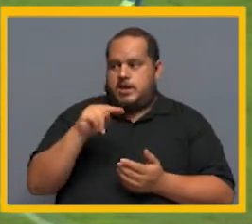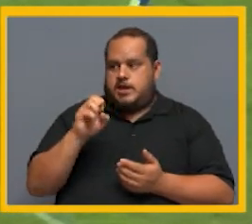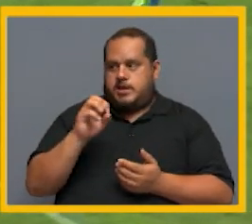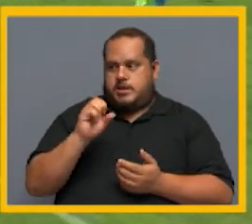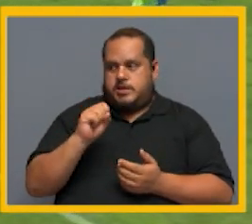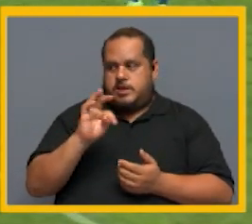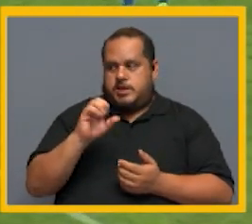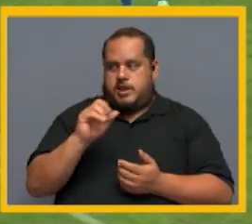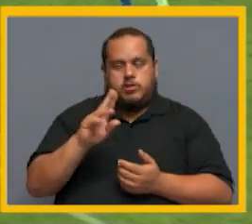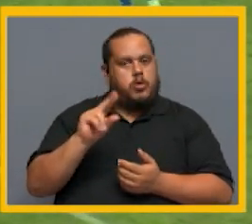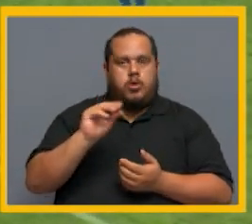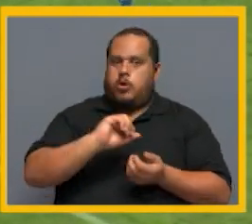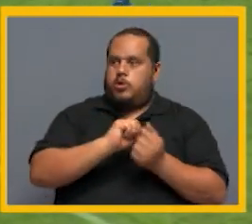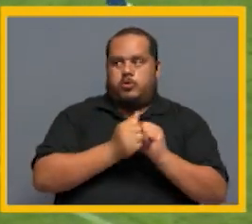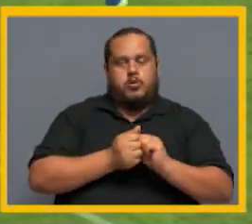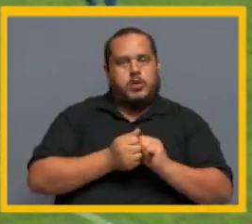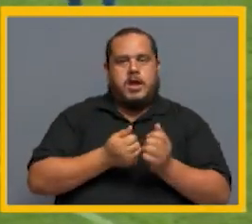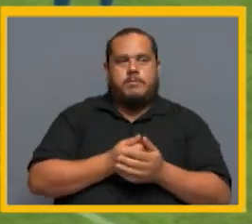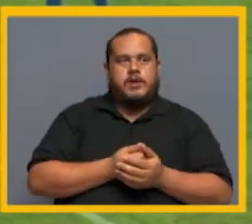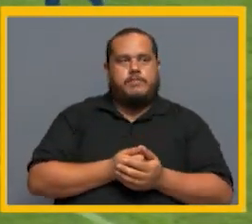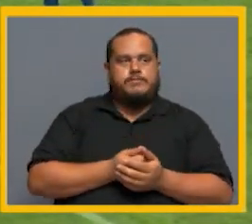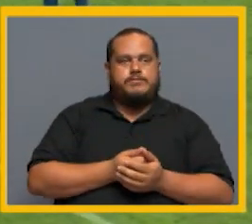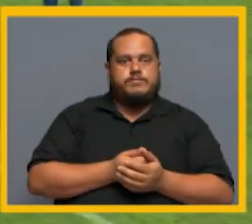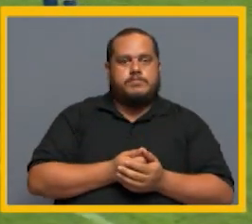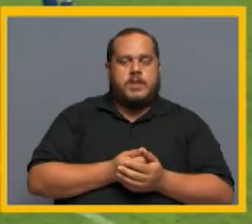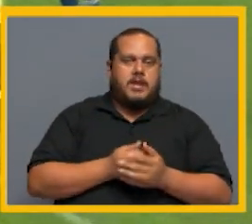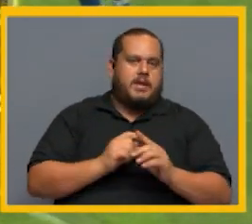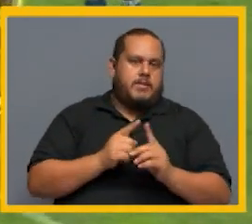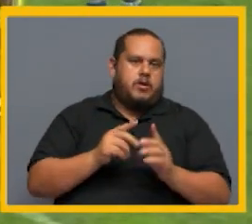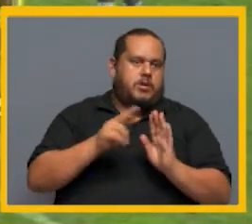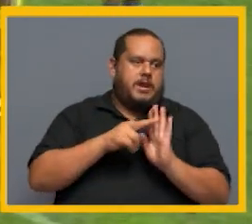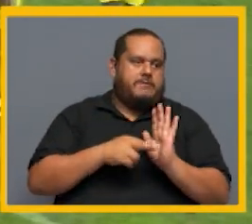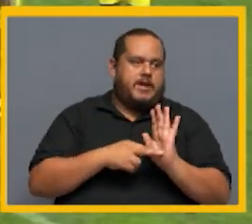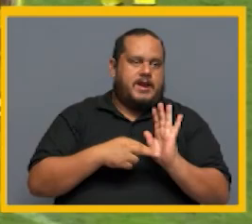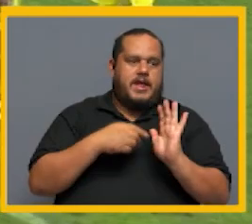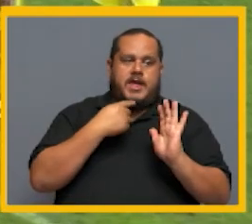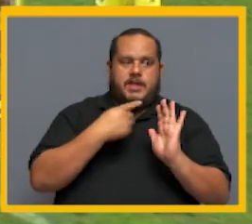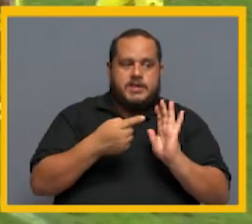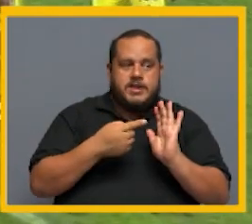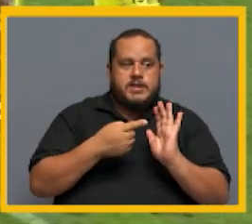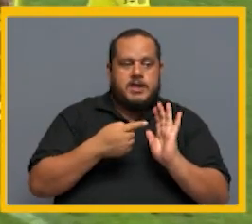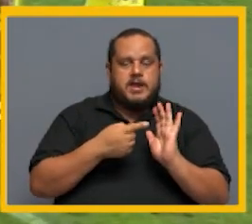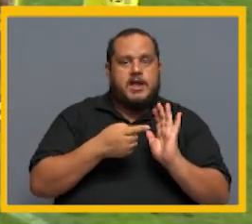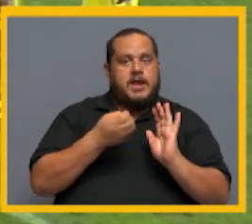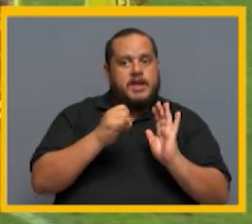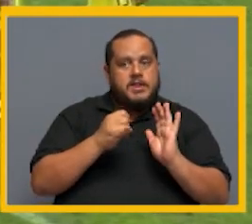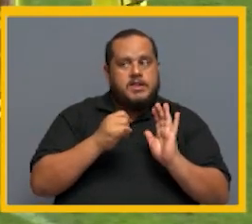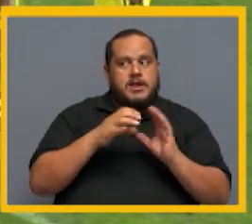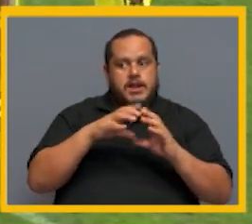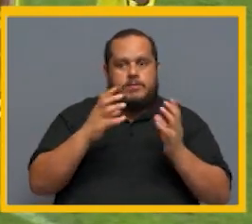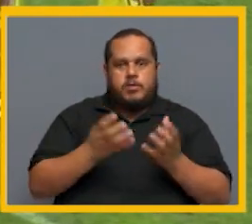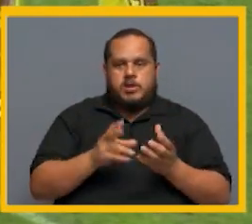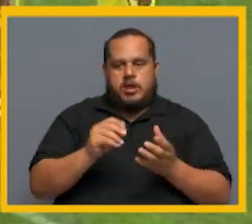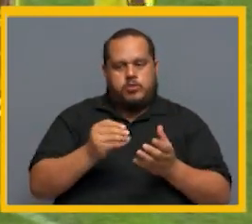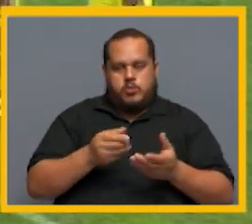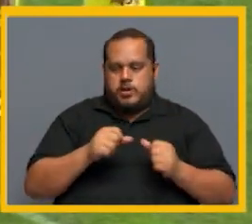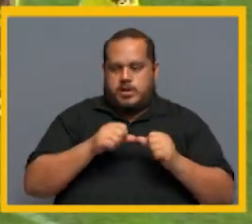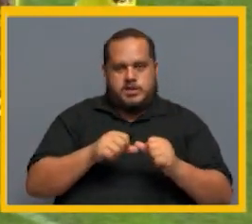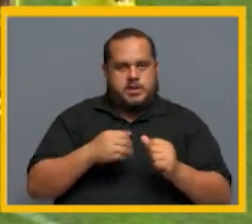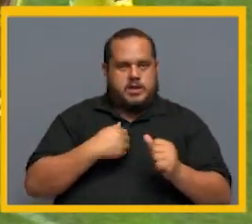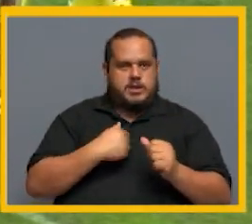la posición. Sigue la posición. Está bien, pero la regla dice que la bote, si la pelota no la sigue teniendo el mismo